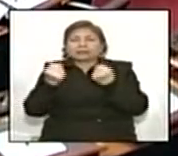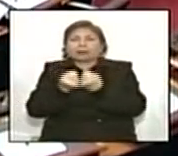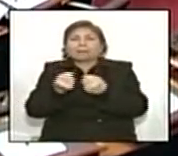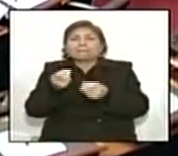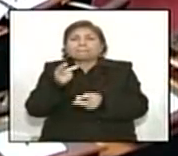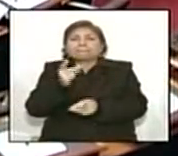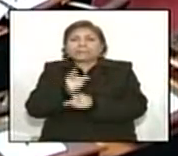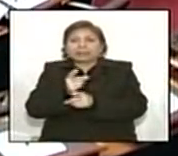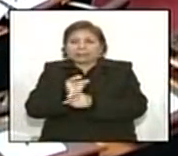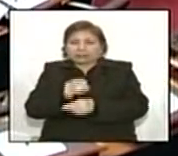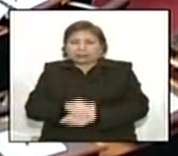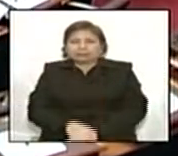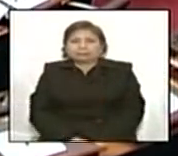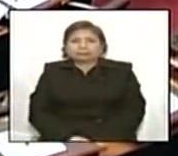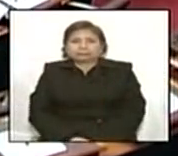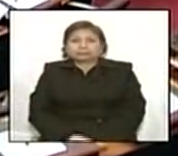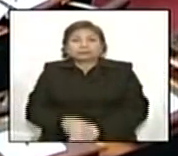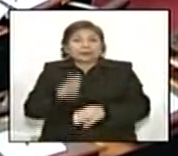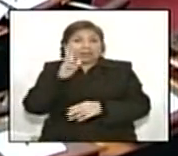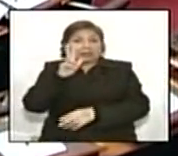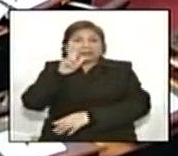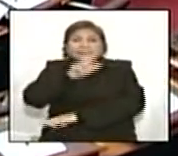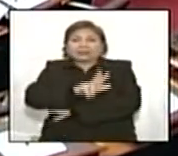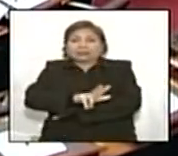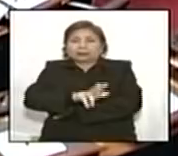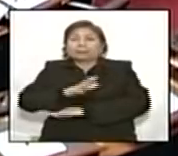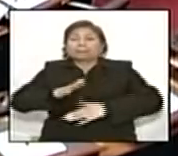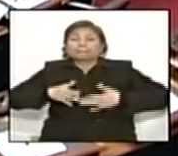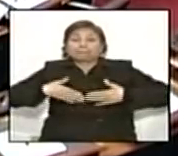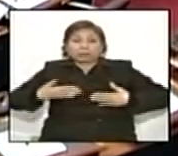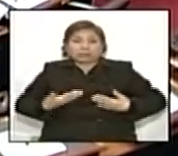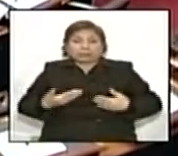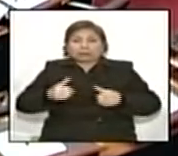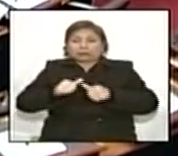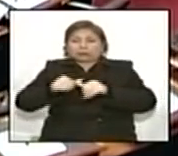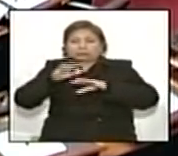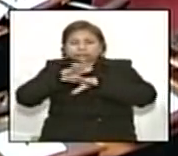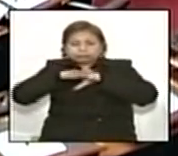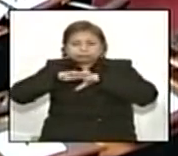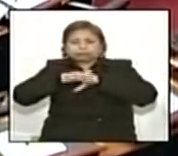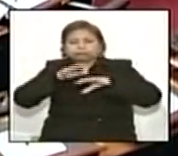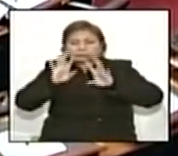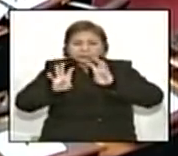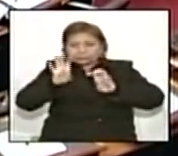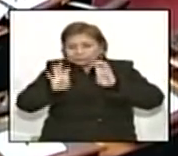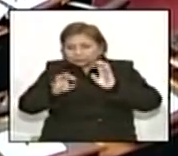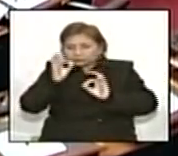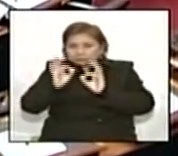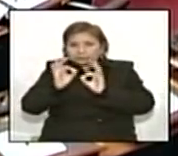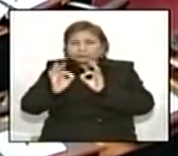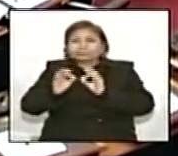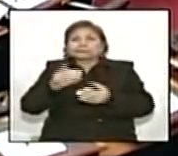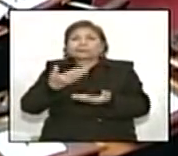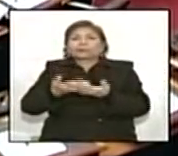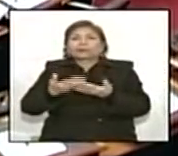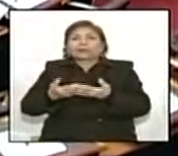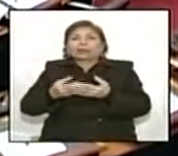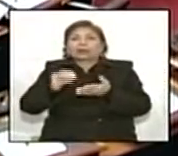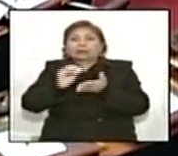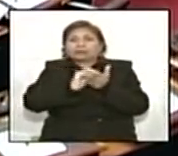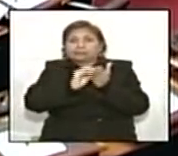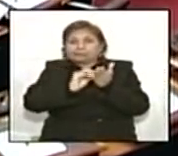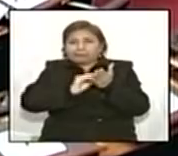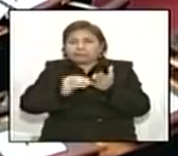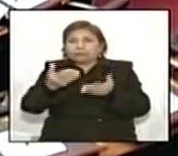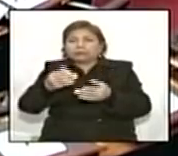caminando, pero se activa nuevamente un intento de vacancia y es donde se abre este momento de debilidad, y ahí también es